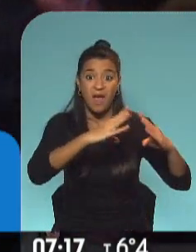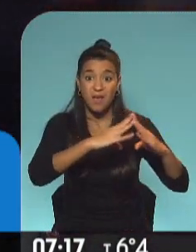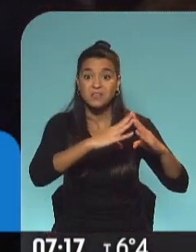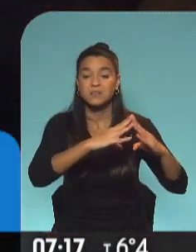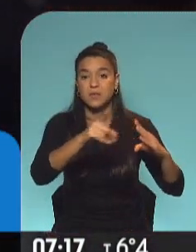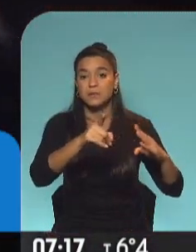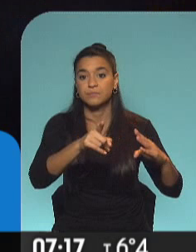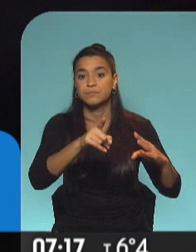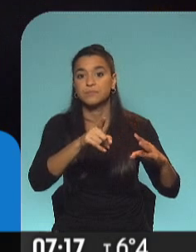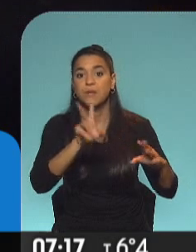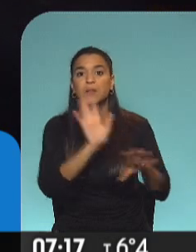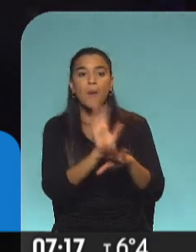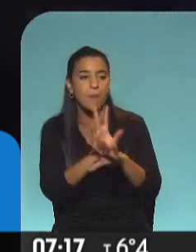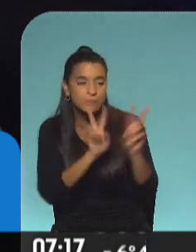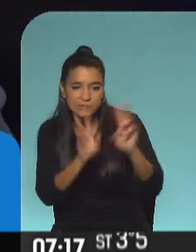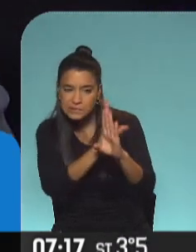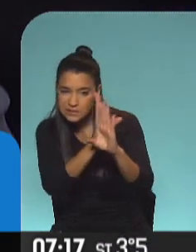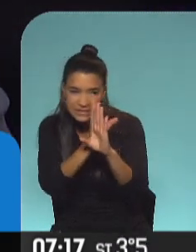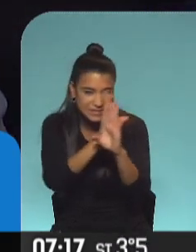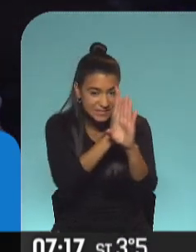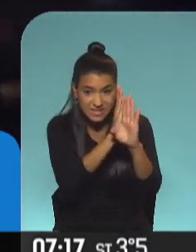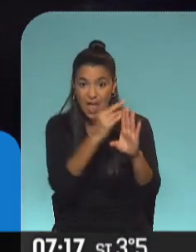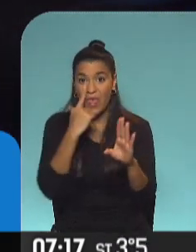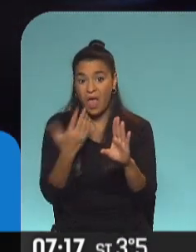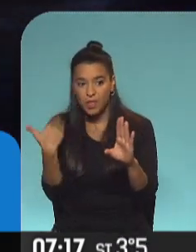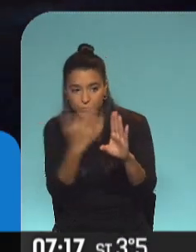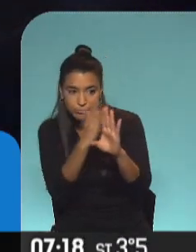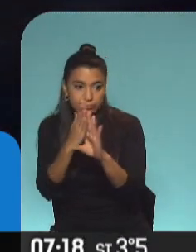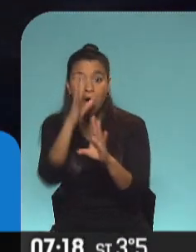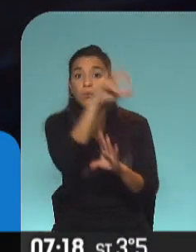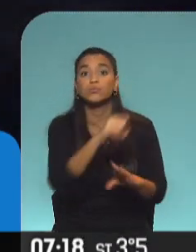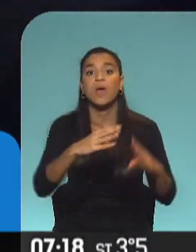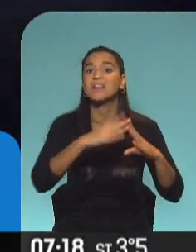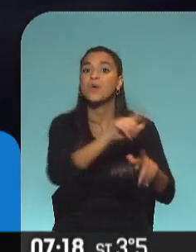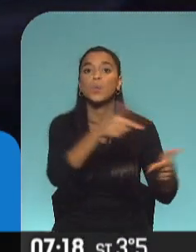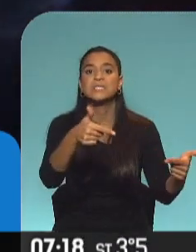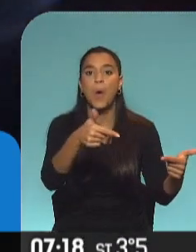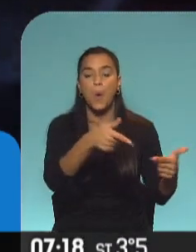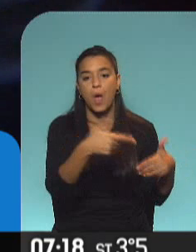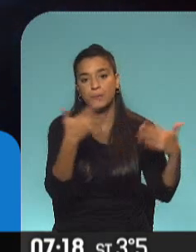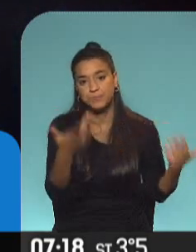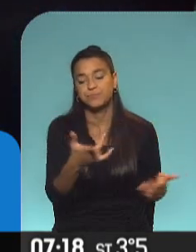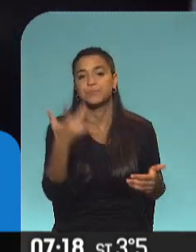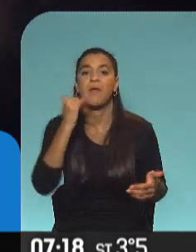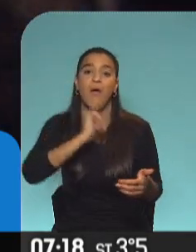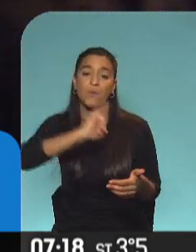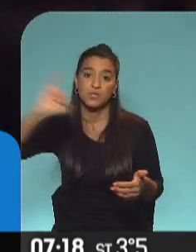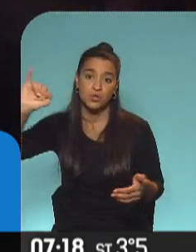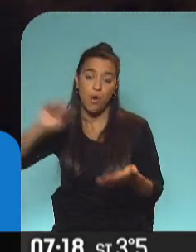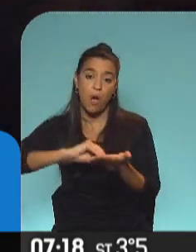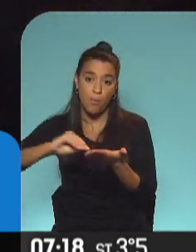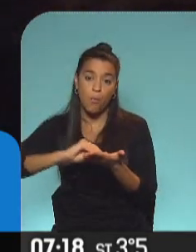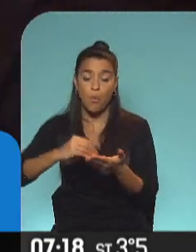estaban caminando, como se dice en la jerga, desde el día anterior, fueron a buscarlo y no estaba en la casa. Entonces se comunicó con su abogado y